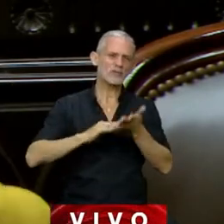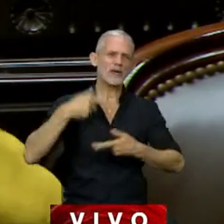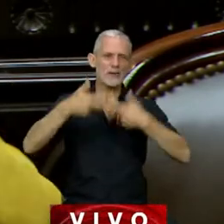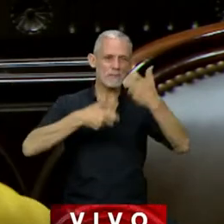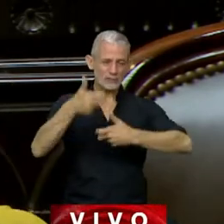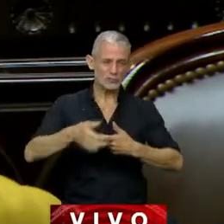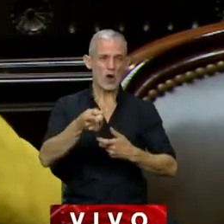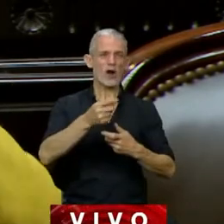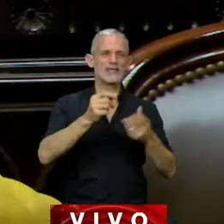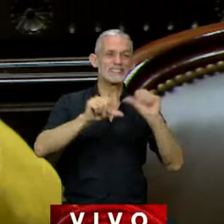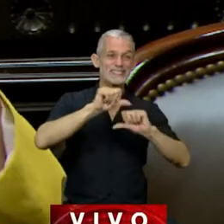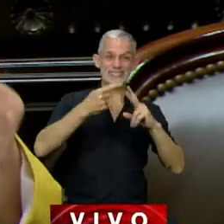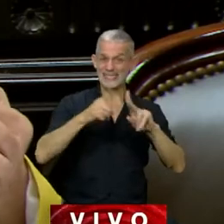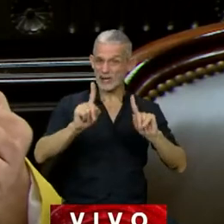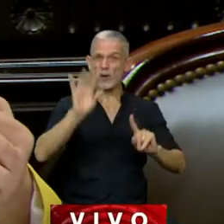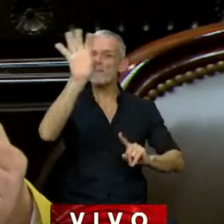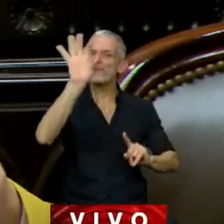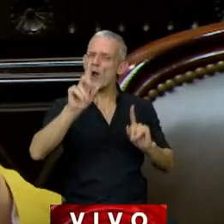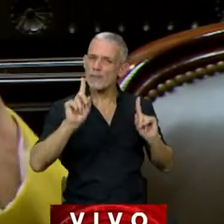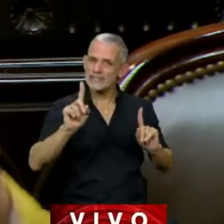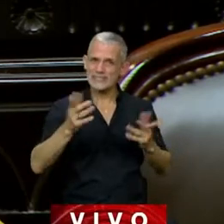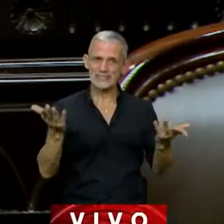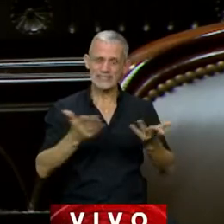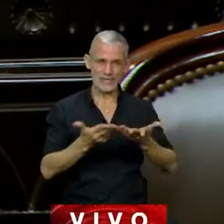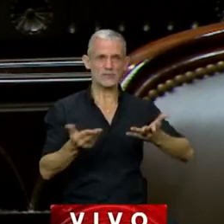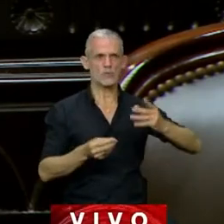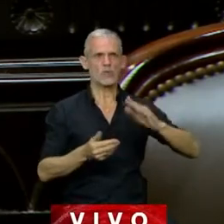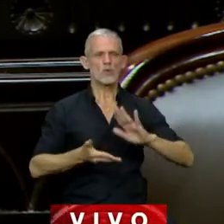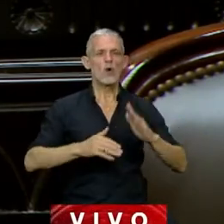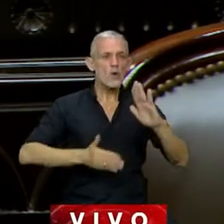en ciencia y tecnología en las provincias, aumentó